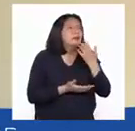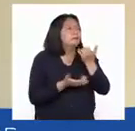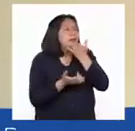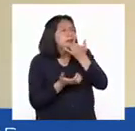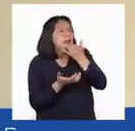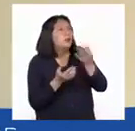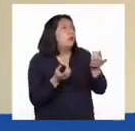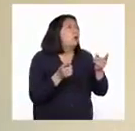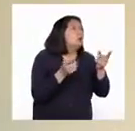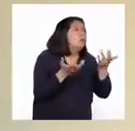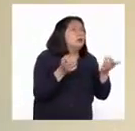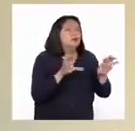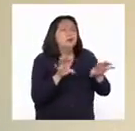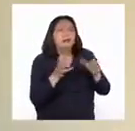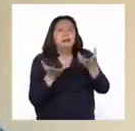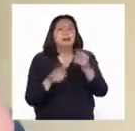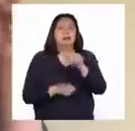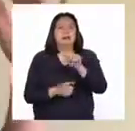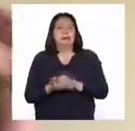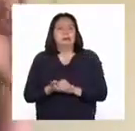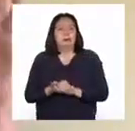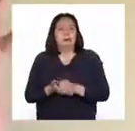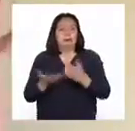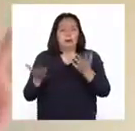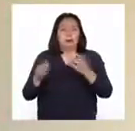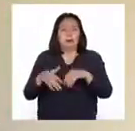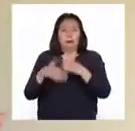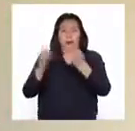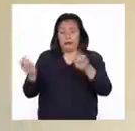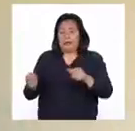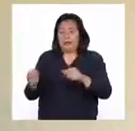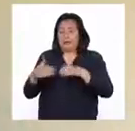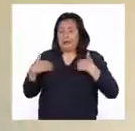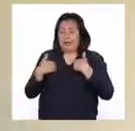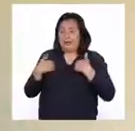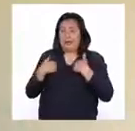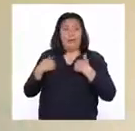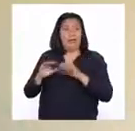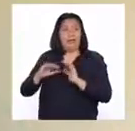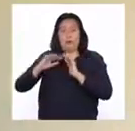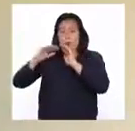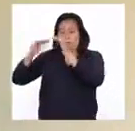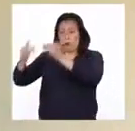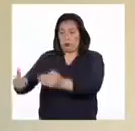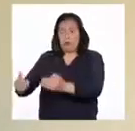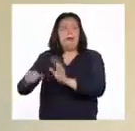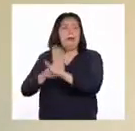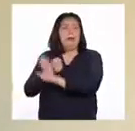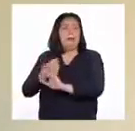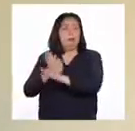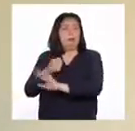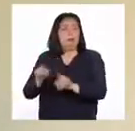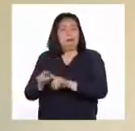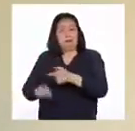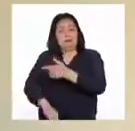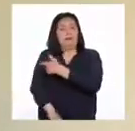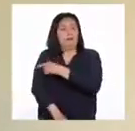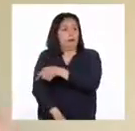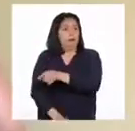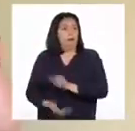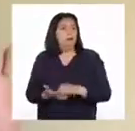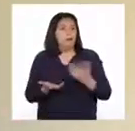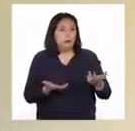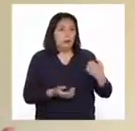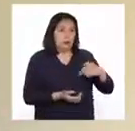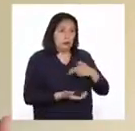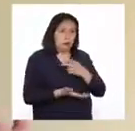ocurrencia posible de estos eventos. Pongámosles cobertizos a los animalitos para protegerlos del frío o incluso vacunarlos.